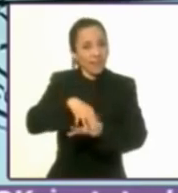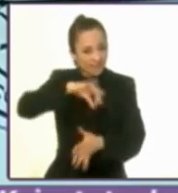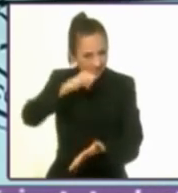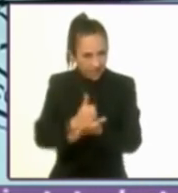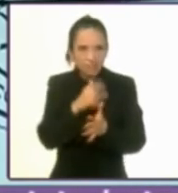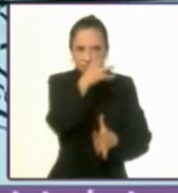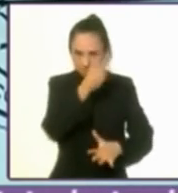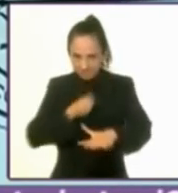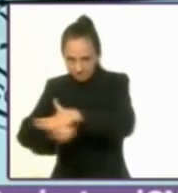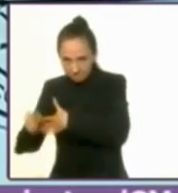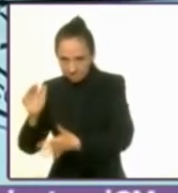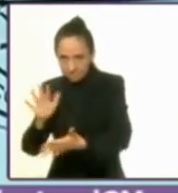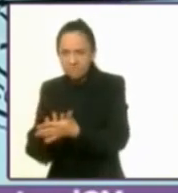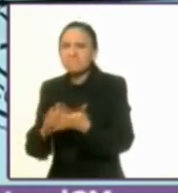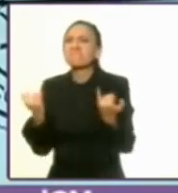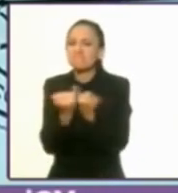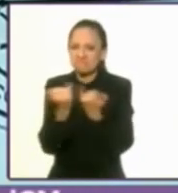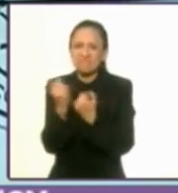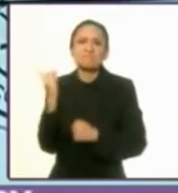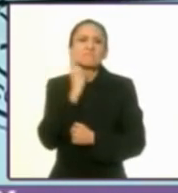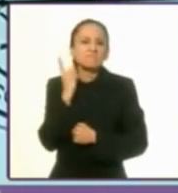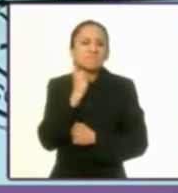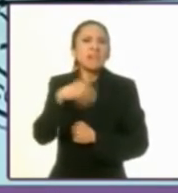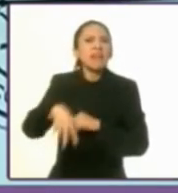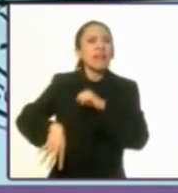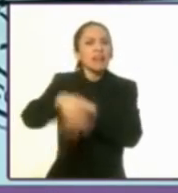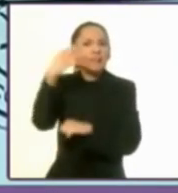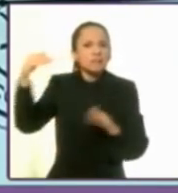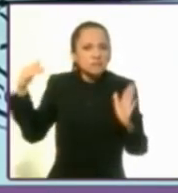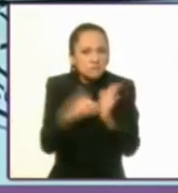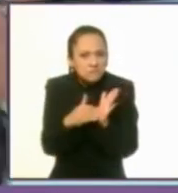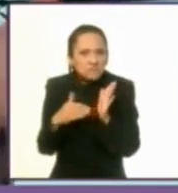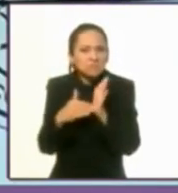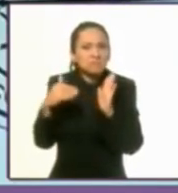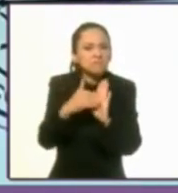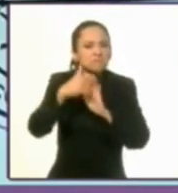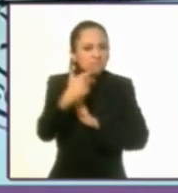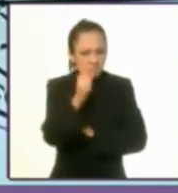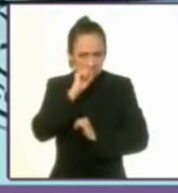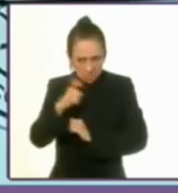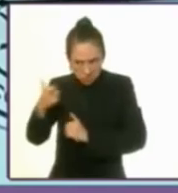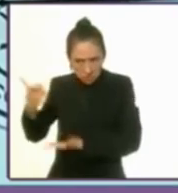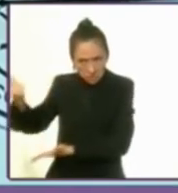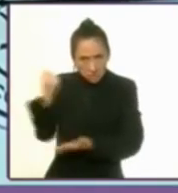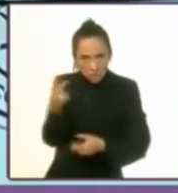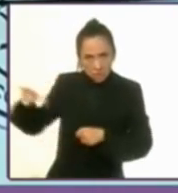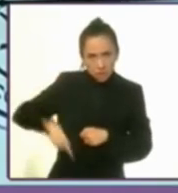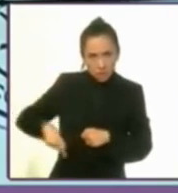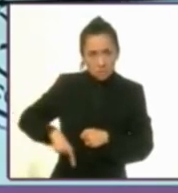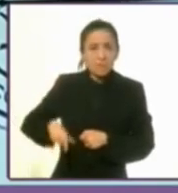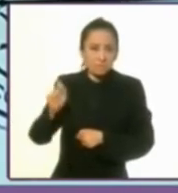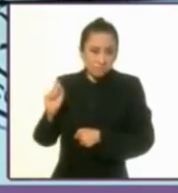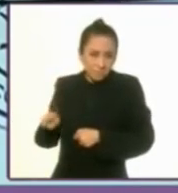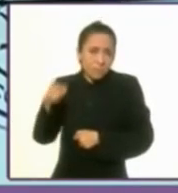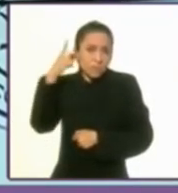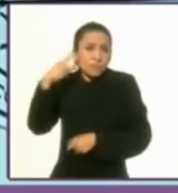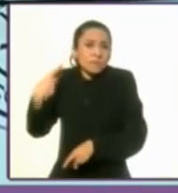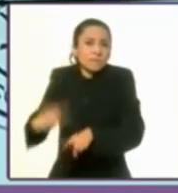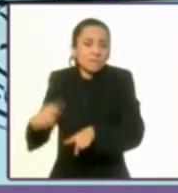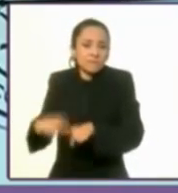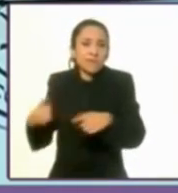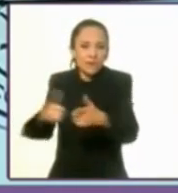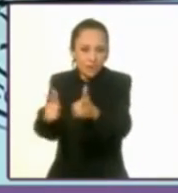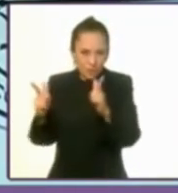que trataron de secuestrar 14 mil millones de pesos del presupuesto del partido de alejandra pero vamos al